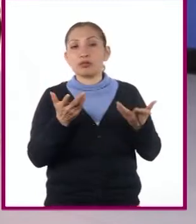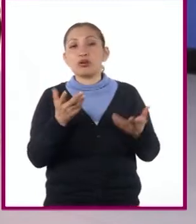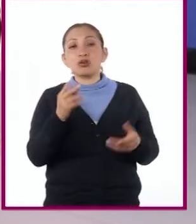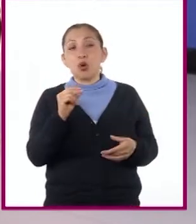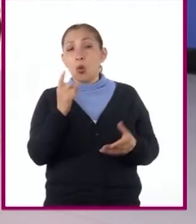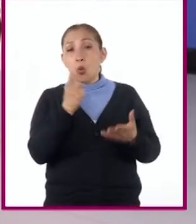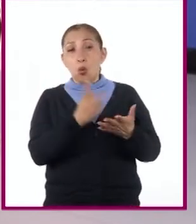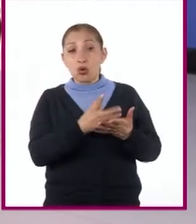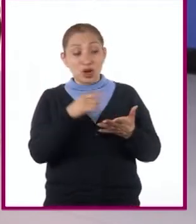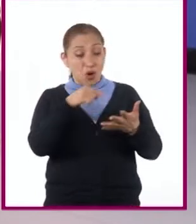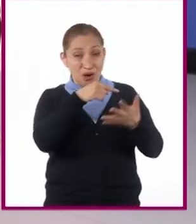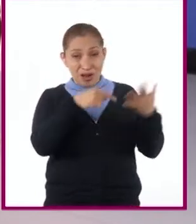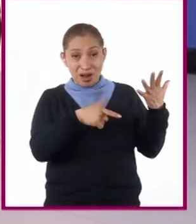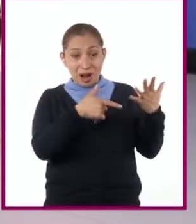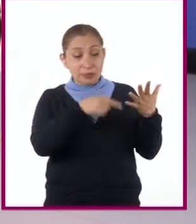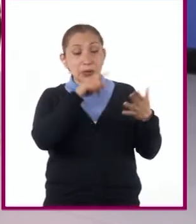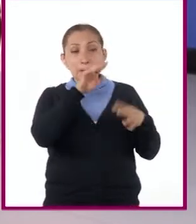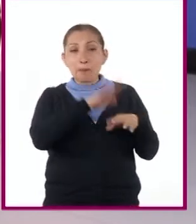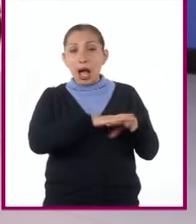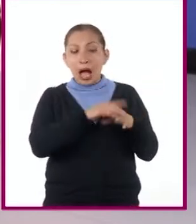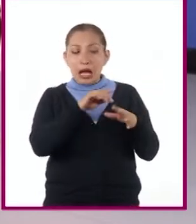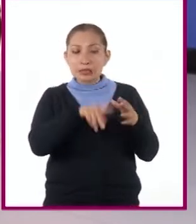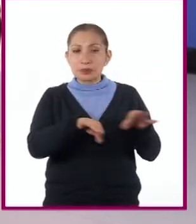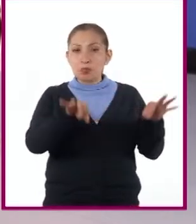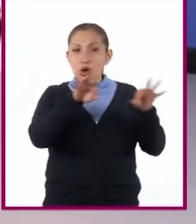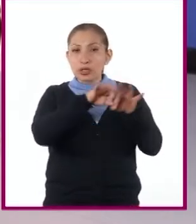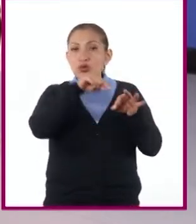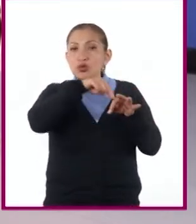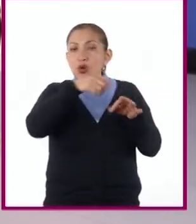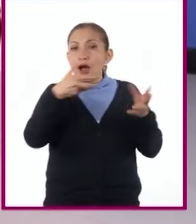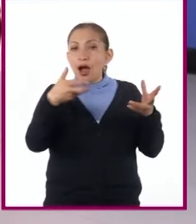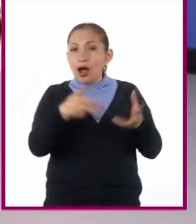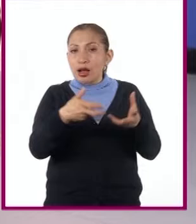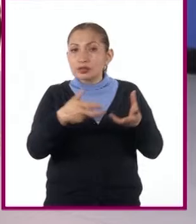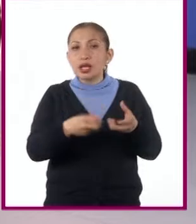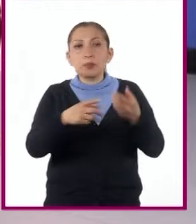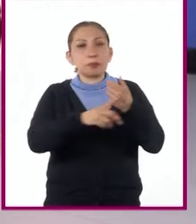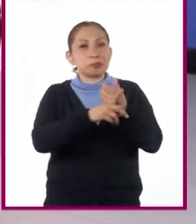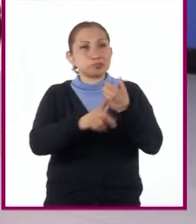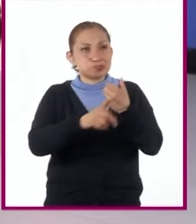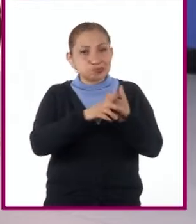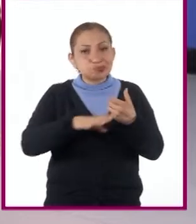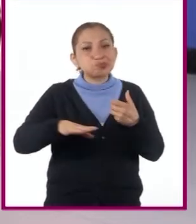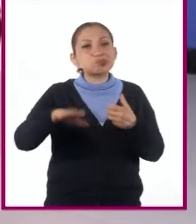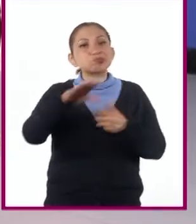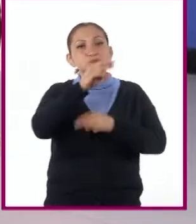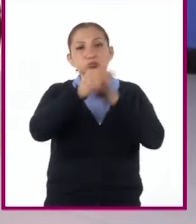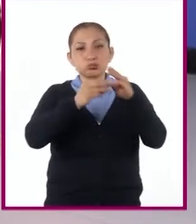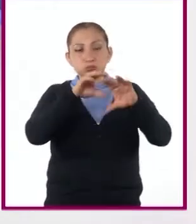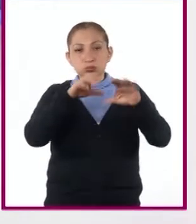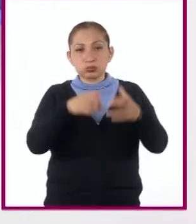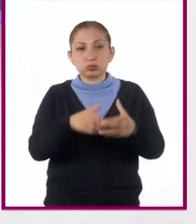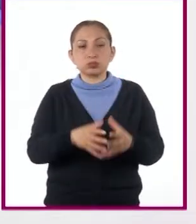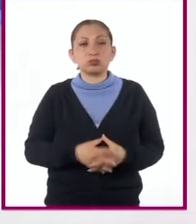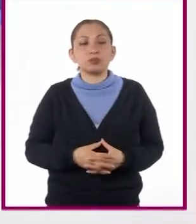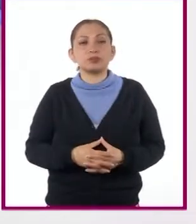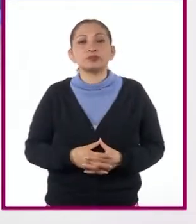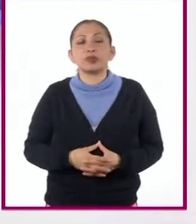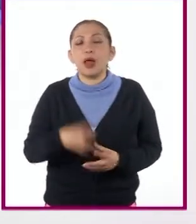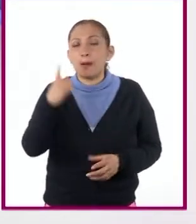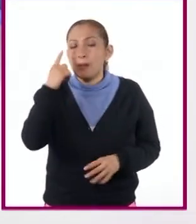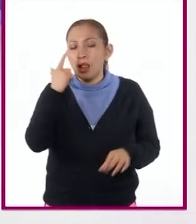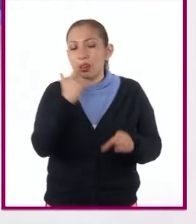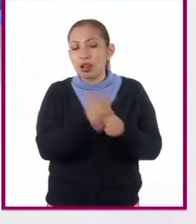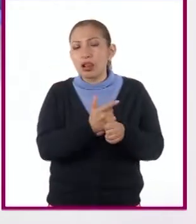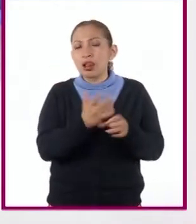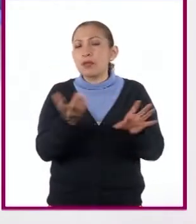los únicos, son los que principalmente están causando muchos problemas en el planeta Tierra. Para